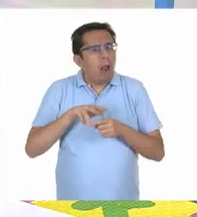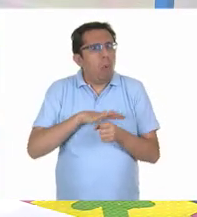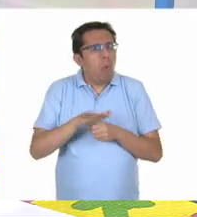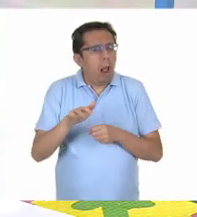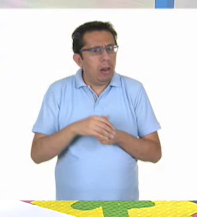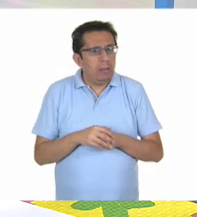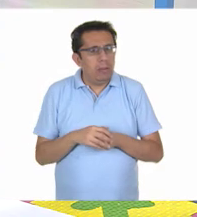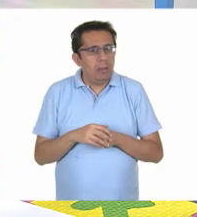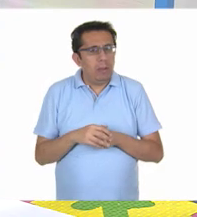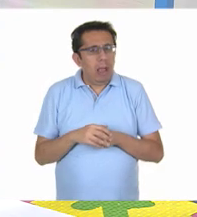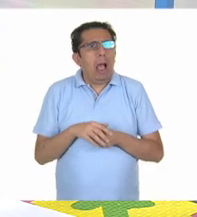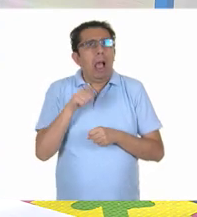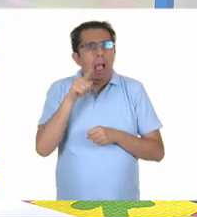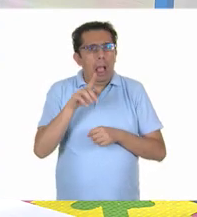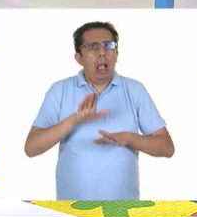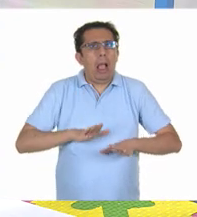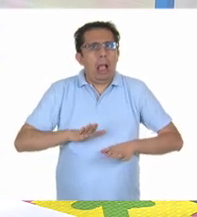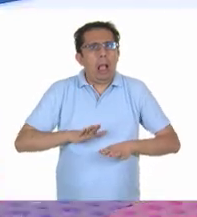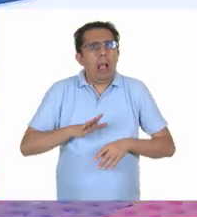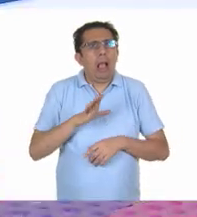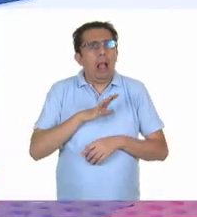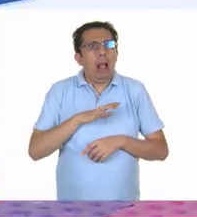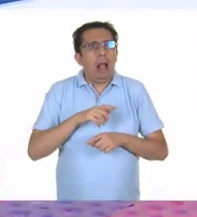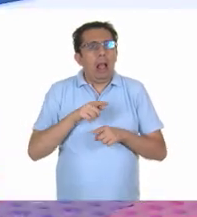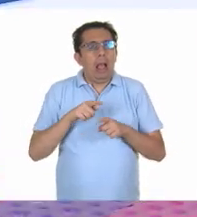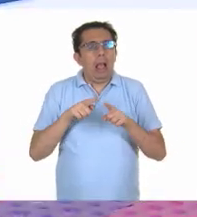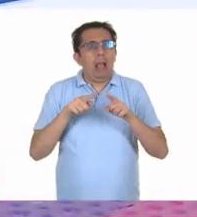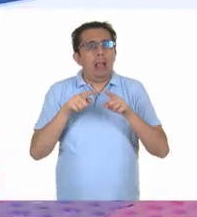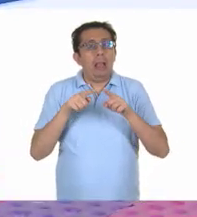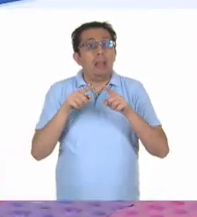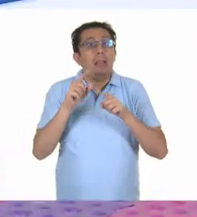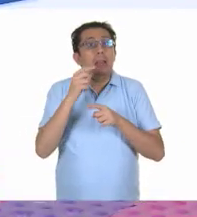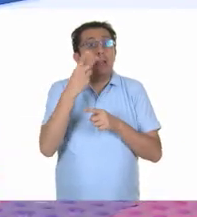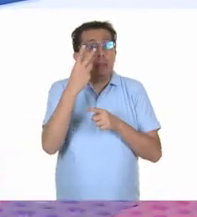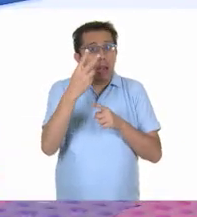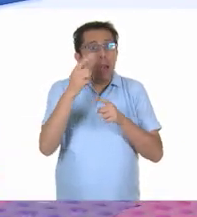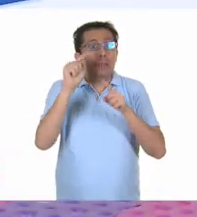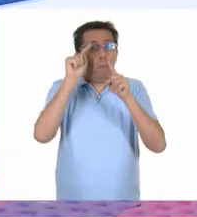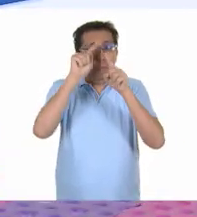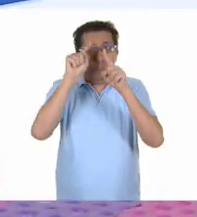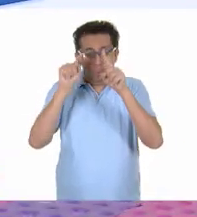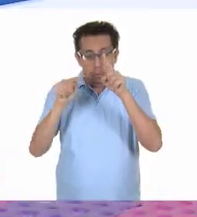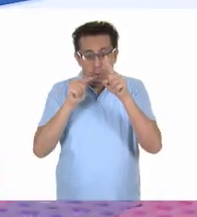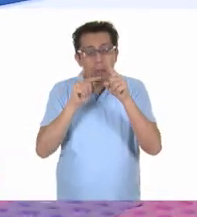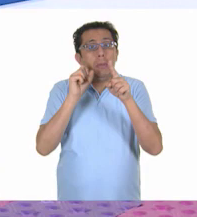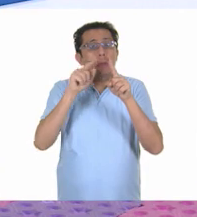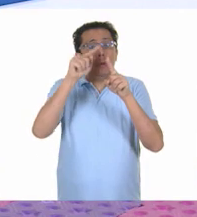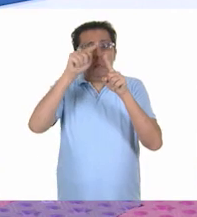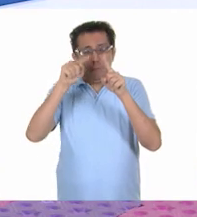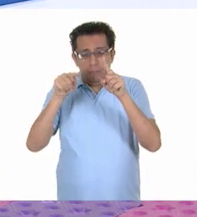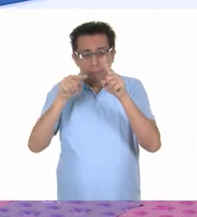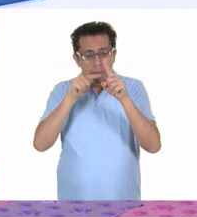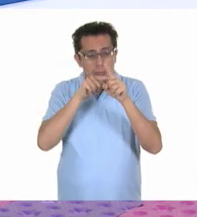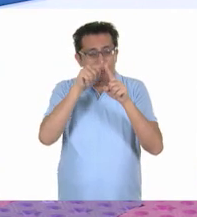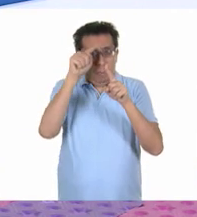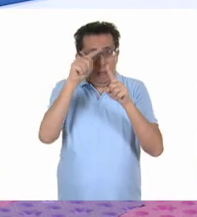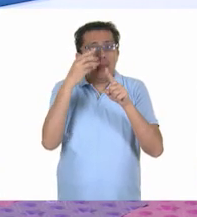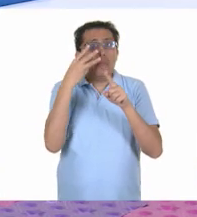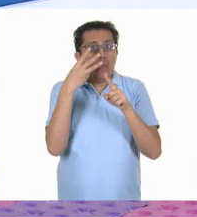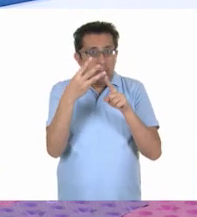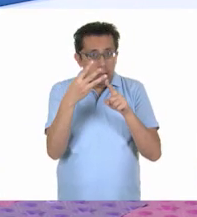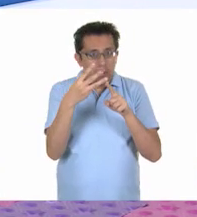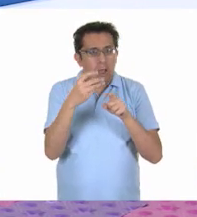Y si recuerdas las características de los triángulos, ¿cuáles son? Los triángulos tienen tres vértices y